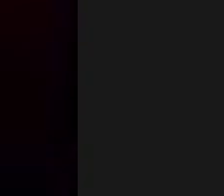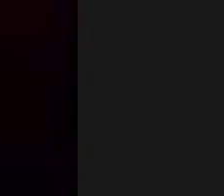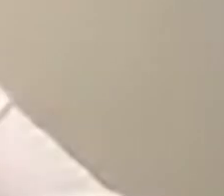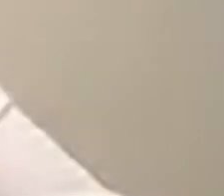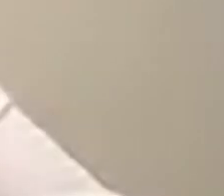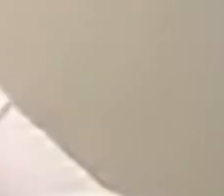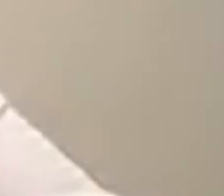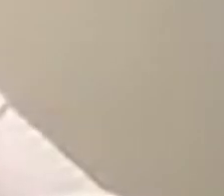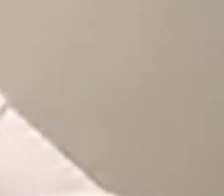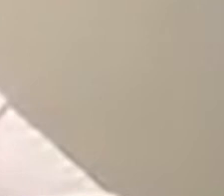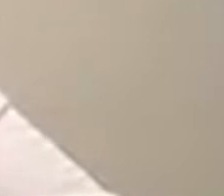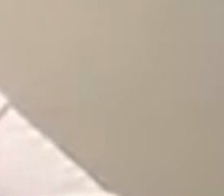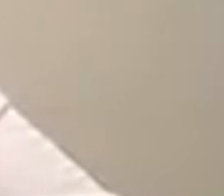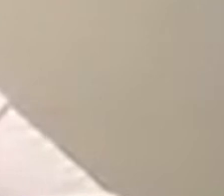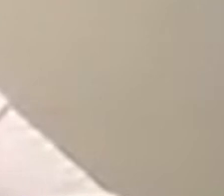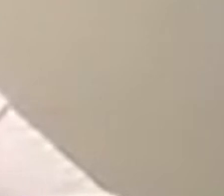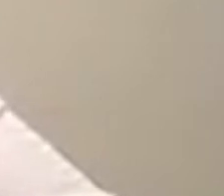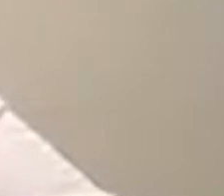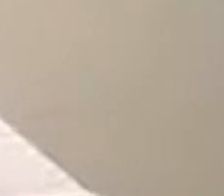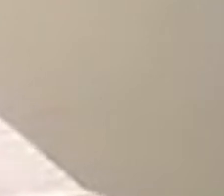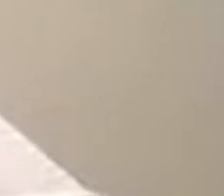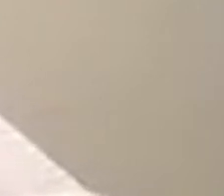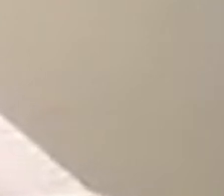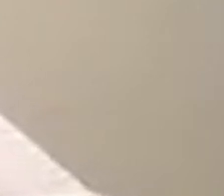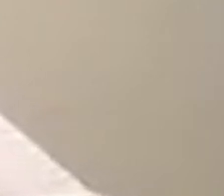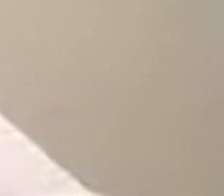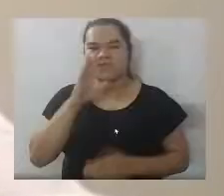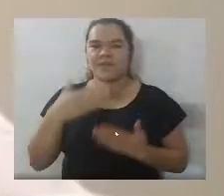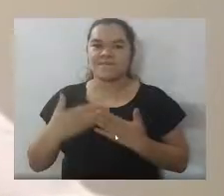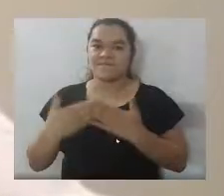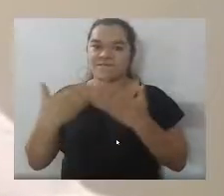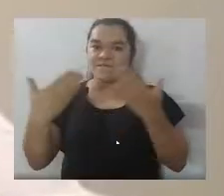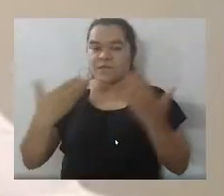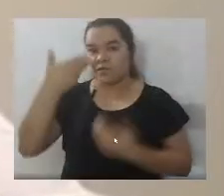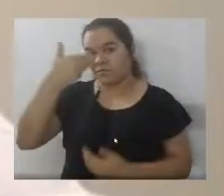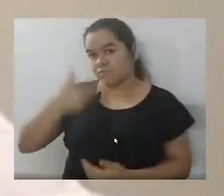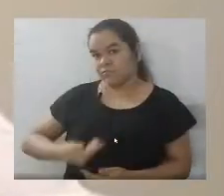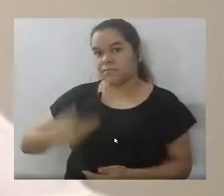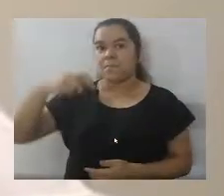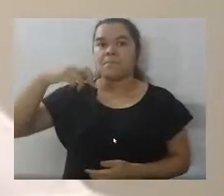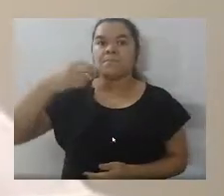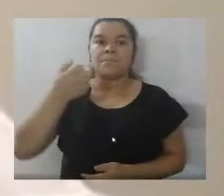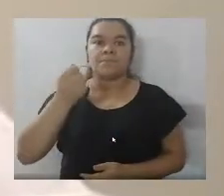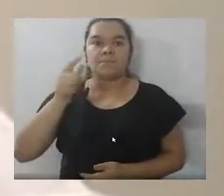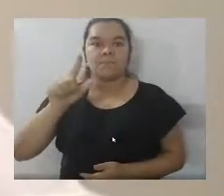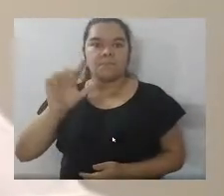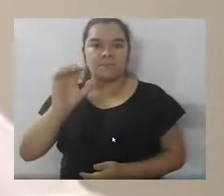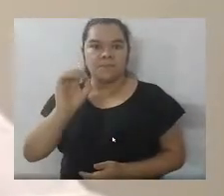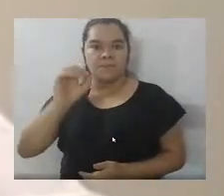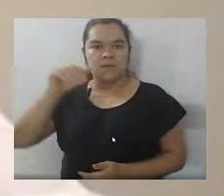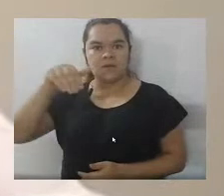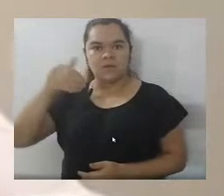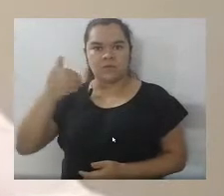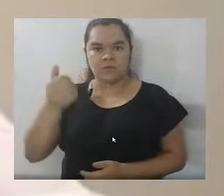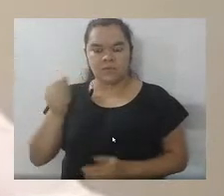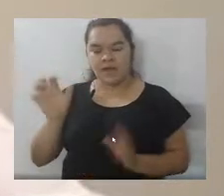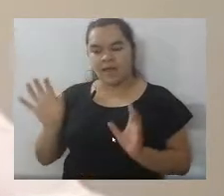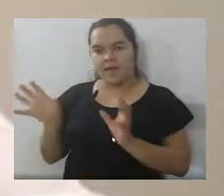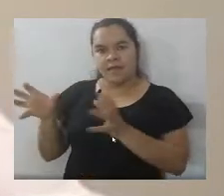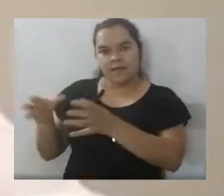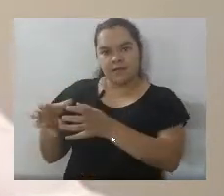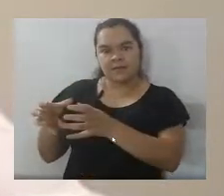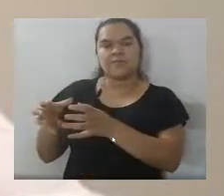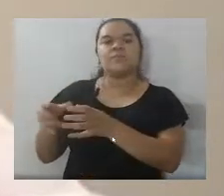Muy buenos días a todas y a todos. Mi nombre es Paloma Sendra Beirabé y en nombre del equipo de